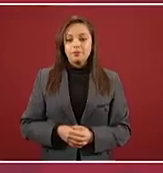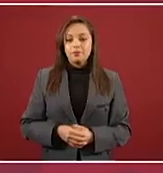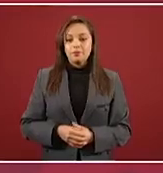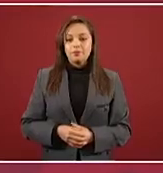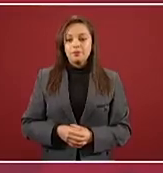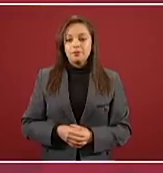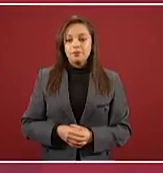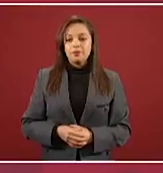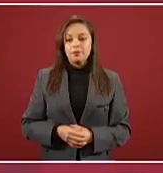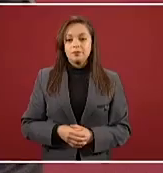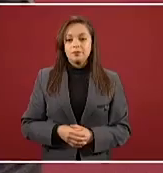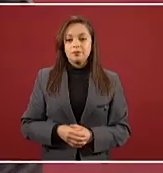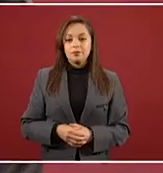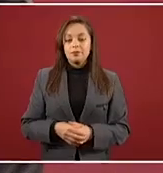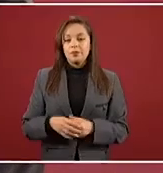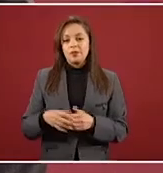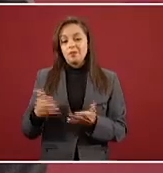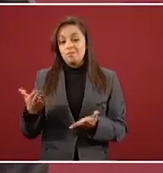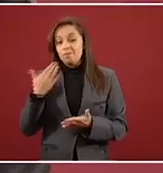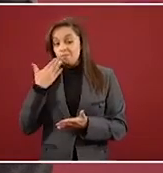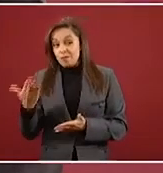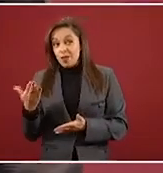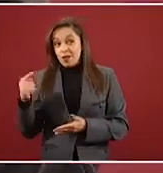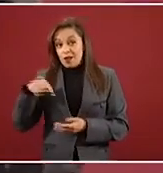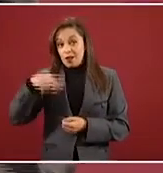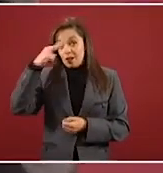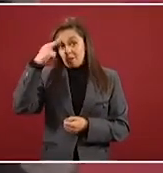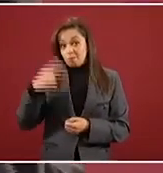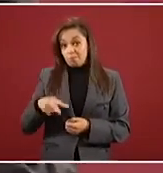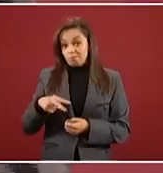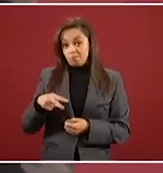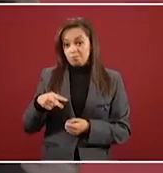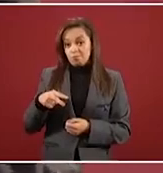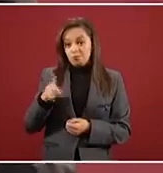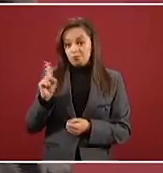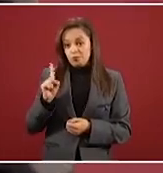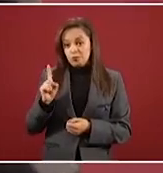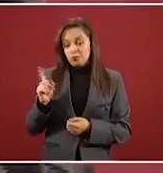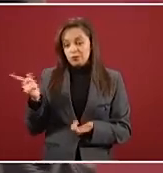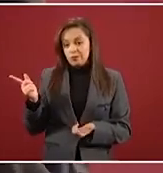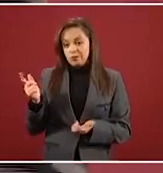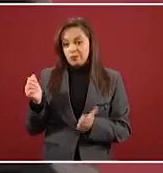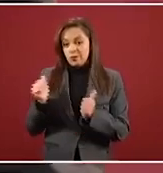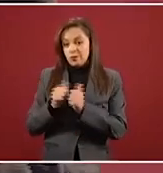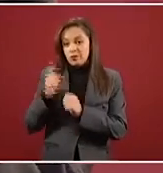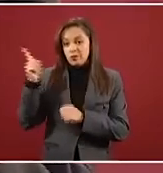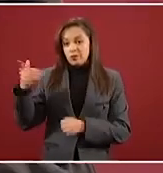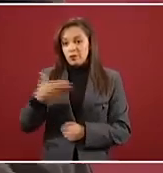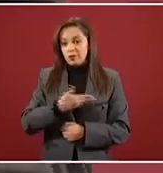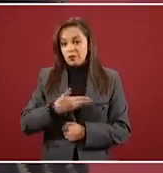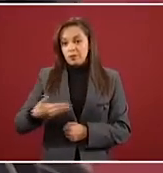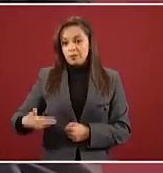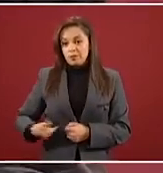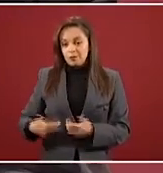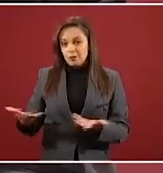fue cuando el gran zarpazo, con un presidente que por respeto no voy a mencionar su nombre,